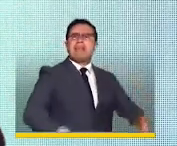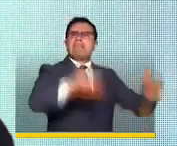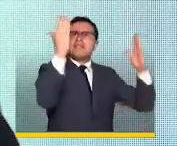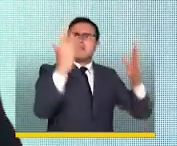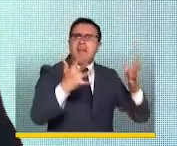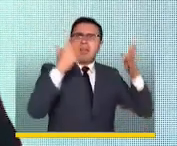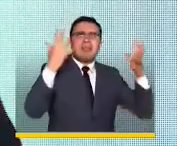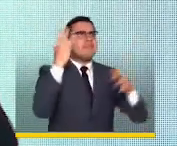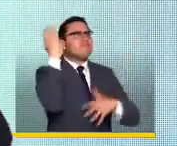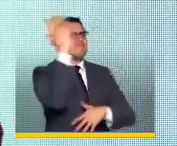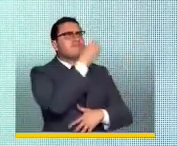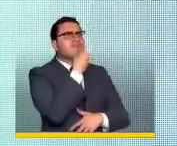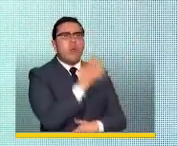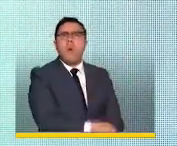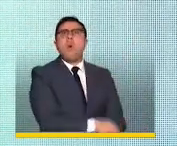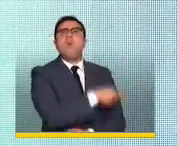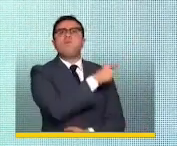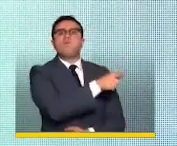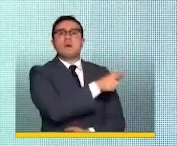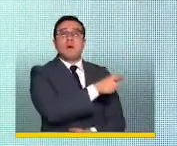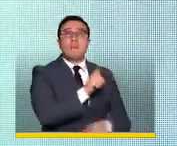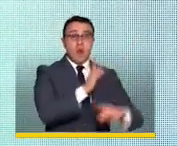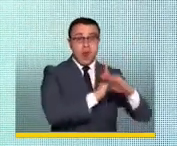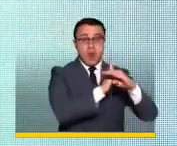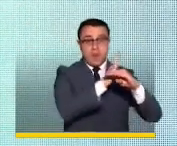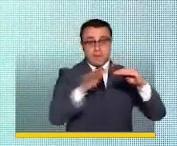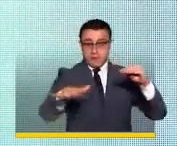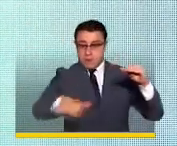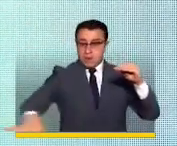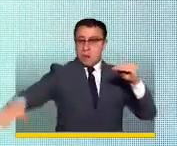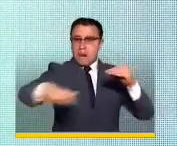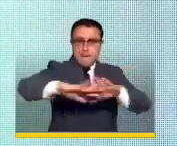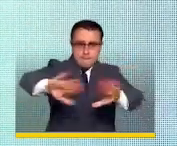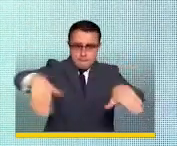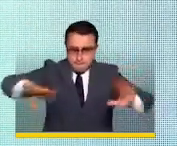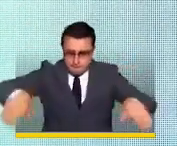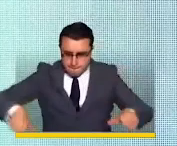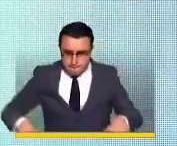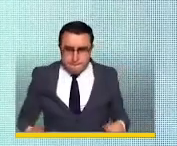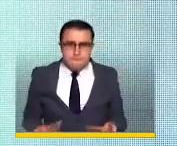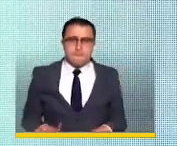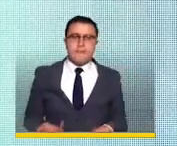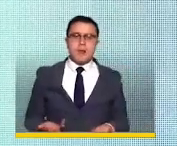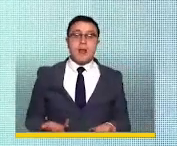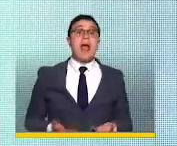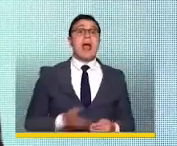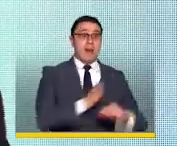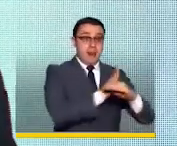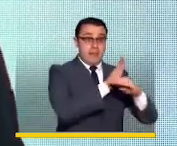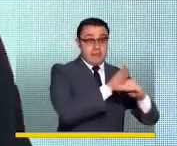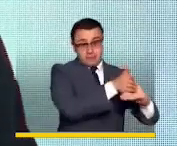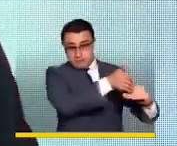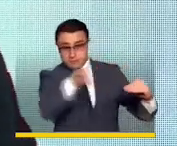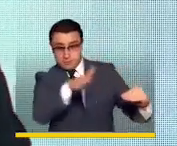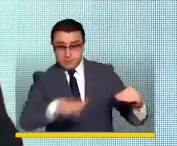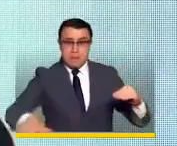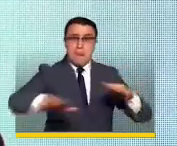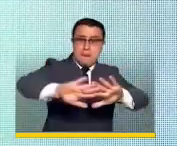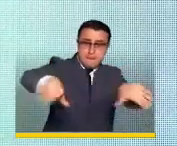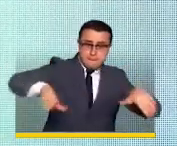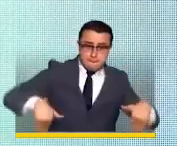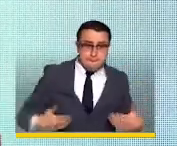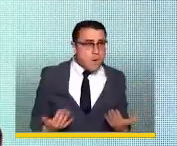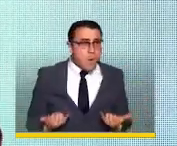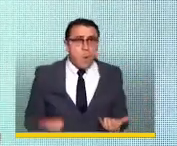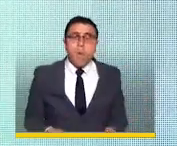hermoso y quedó la mitad del lote desocupado. En esa mitad de ese lote desocupado